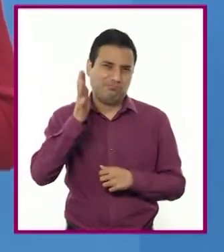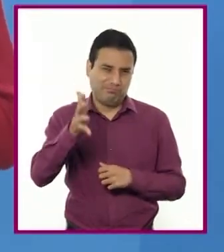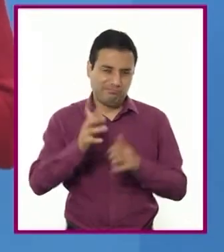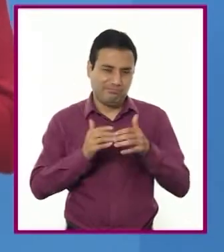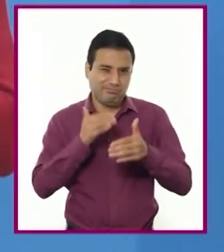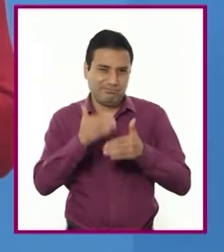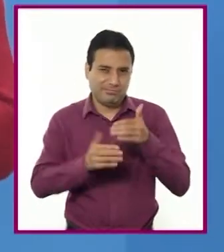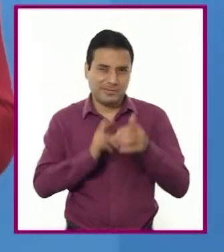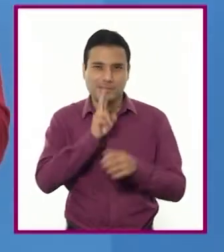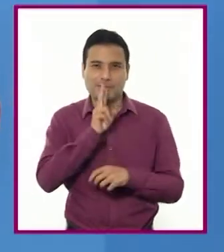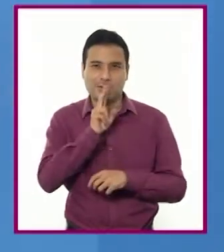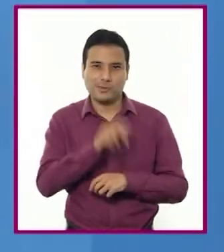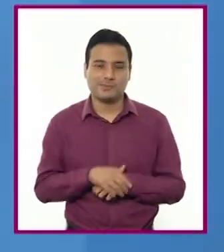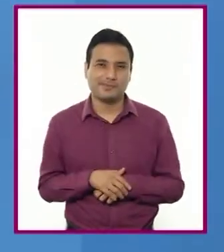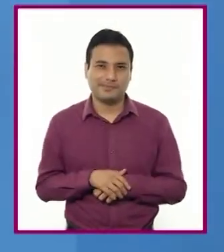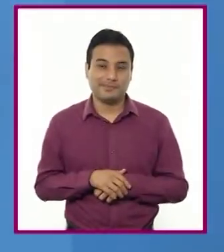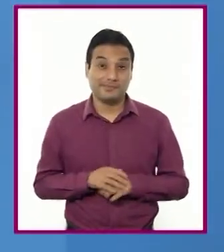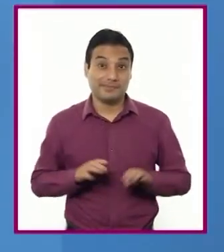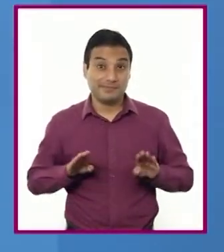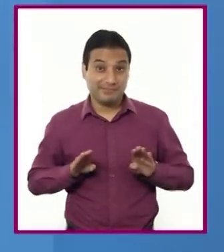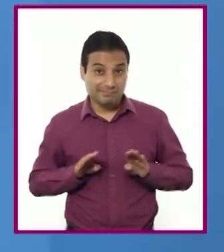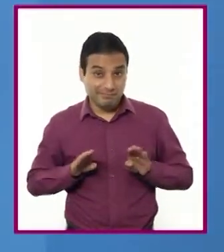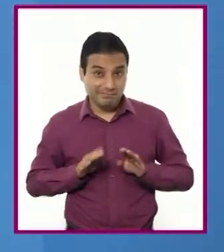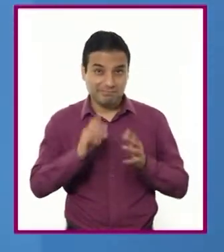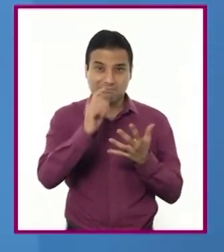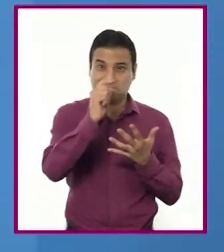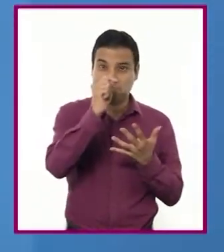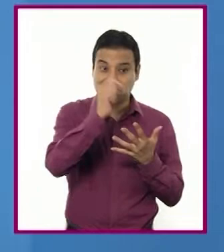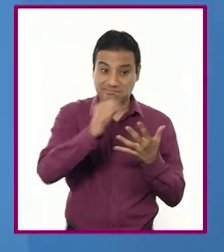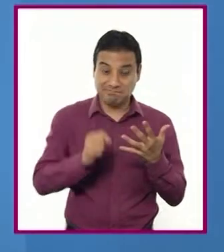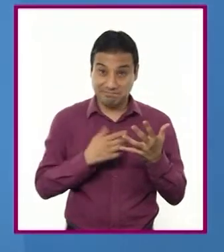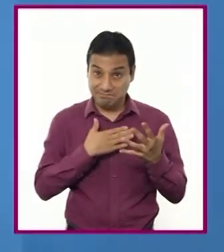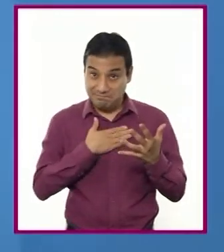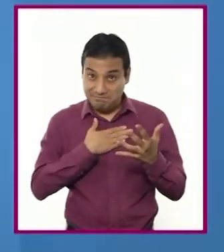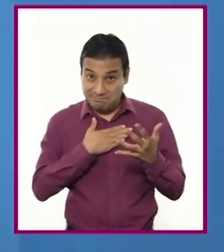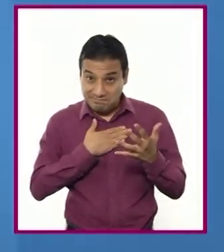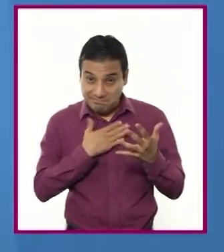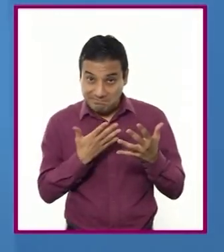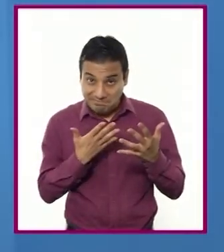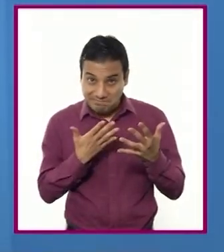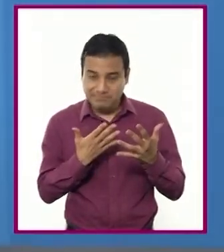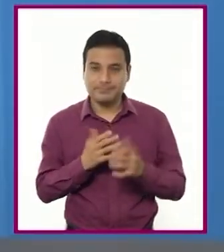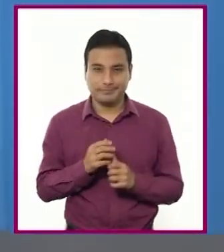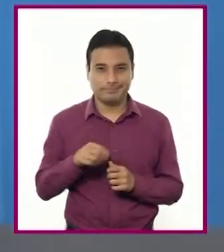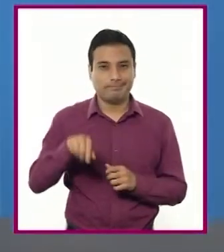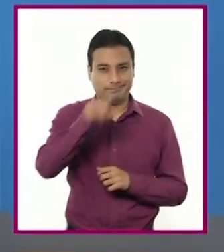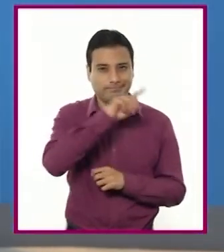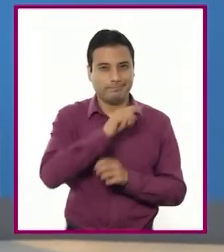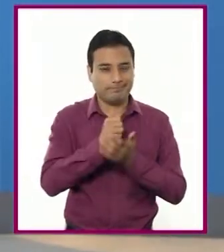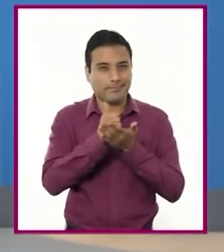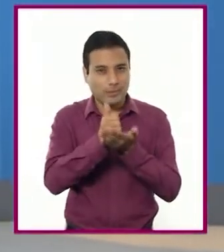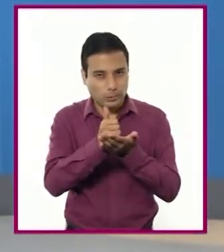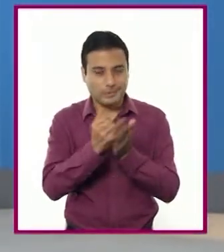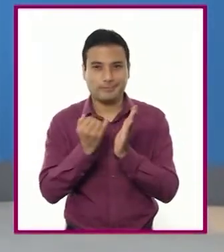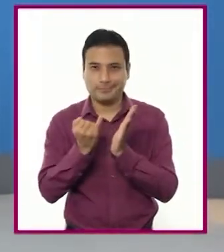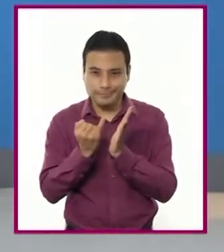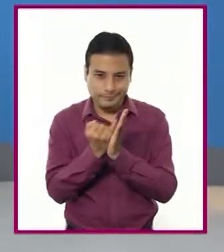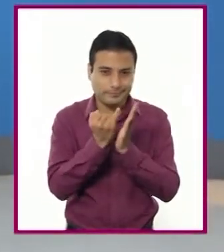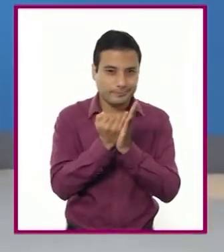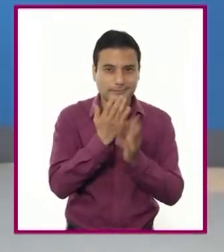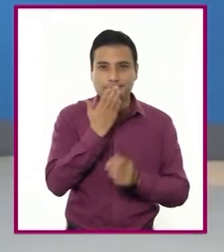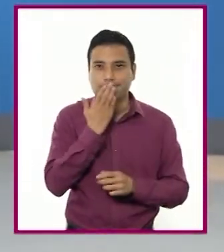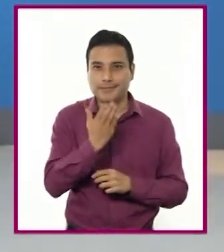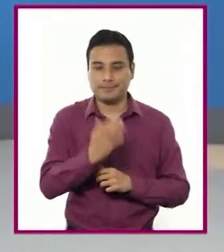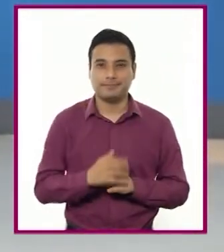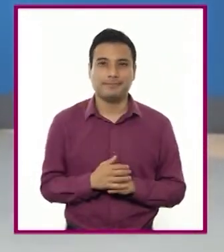Estas cualidades, que forman parte de quién son y cómo actúan, se hacen presentes cuando deben tomar decisiones en favor de su bienestar,